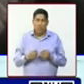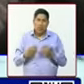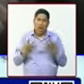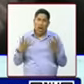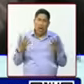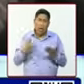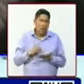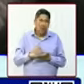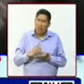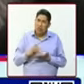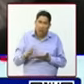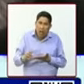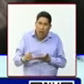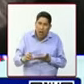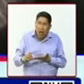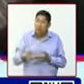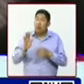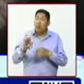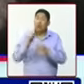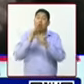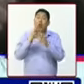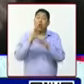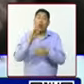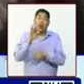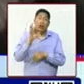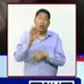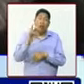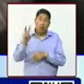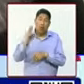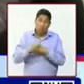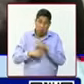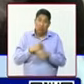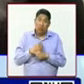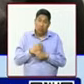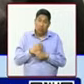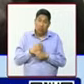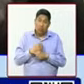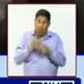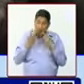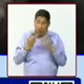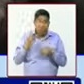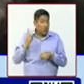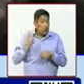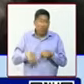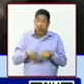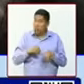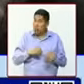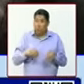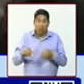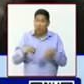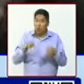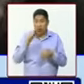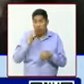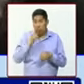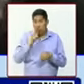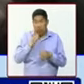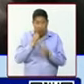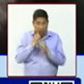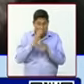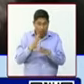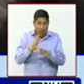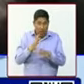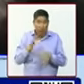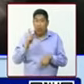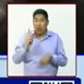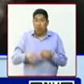tanta discapacidad, la abuelita tiene 92 años, yo he visto personalmente que no se puede mover la señora, no se puede